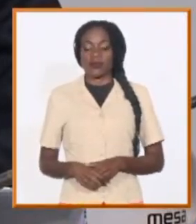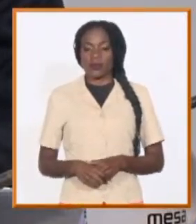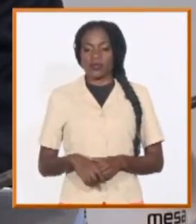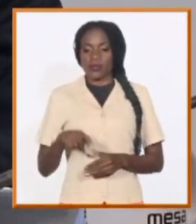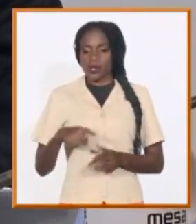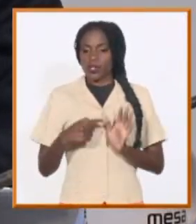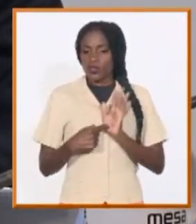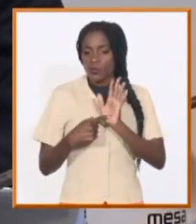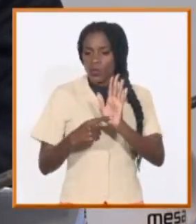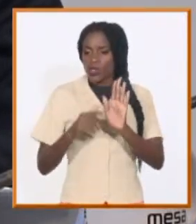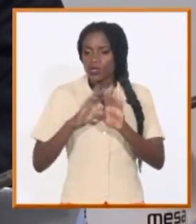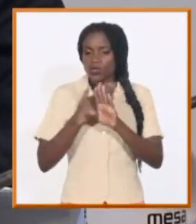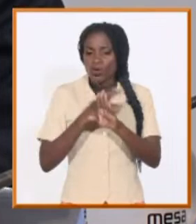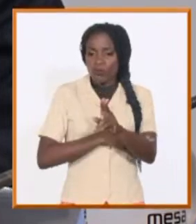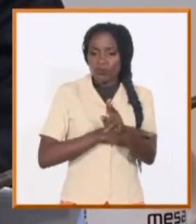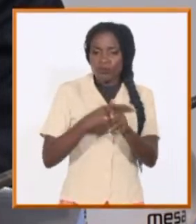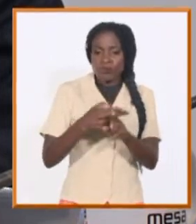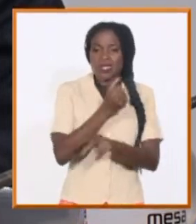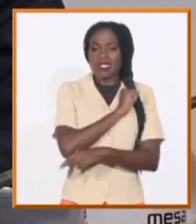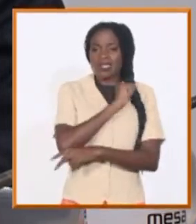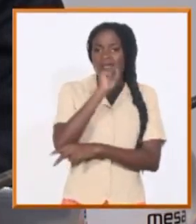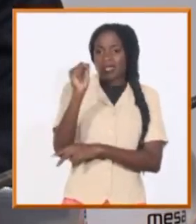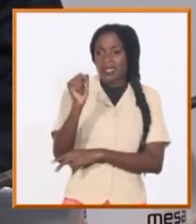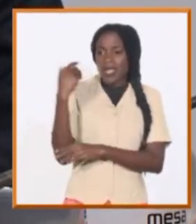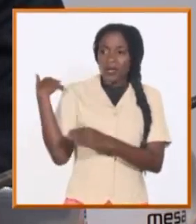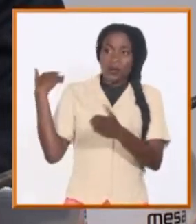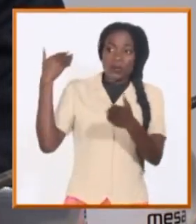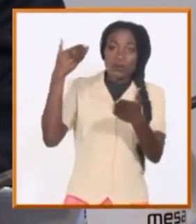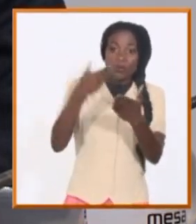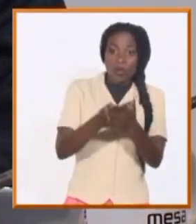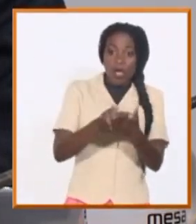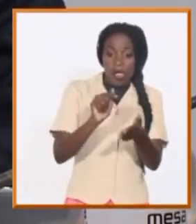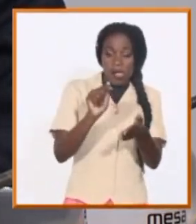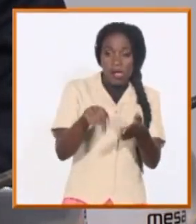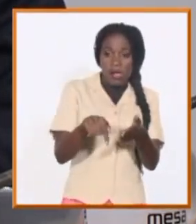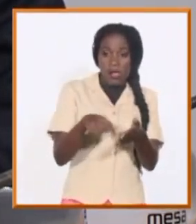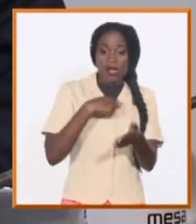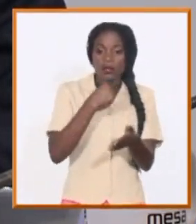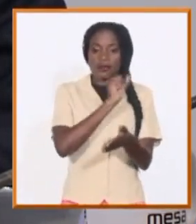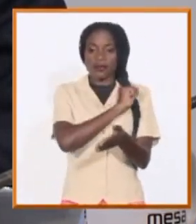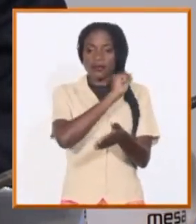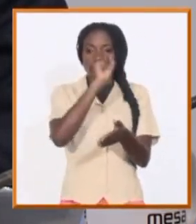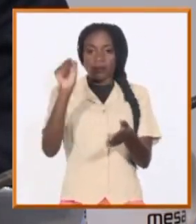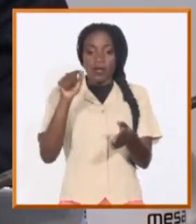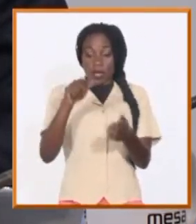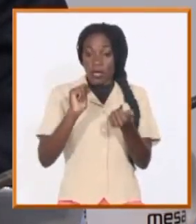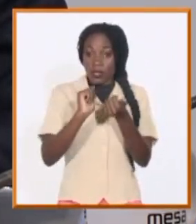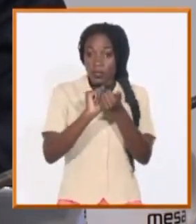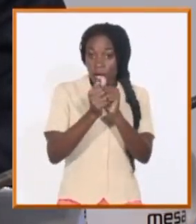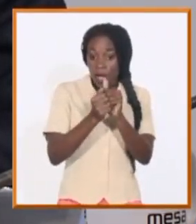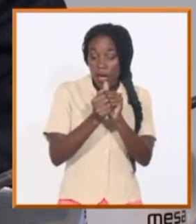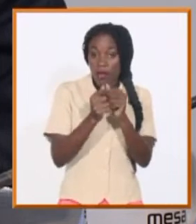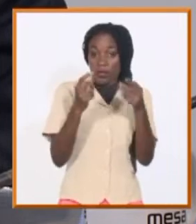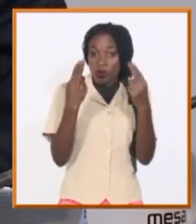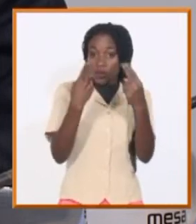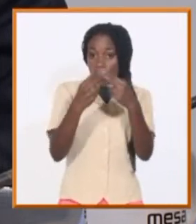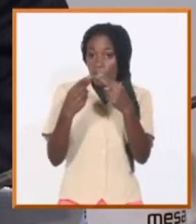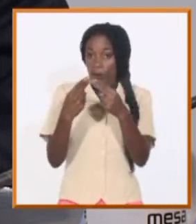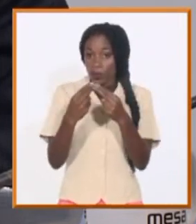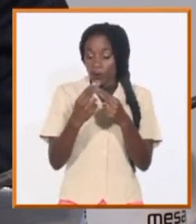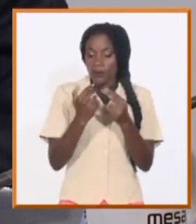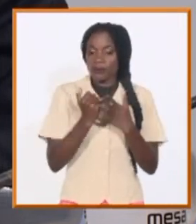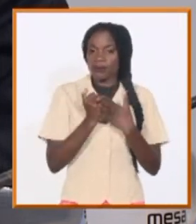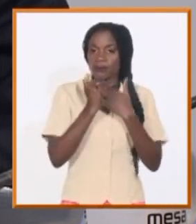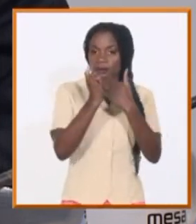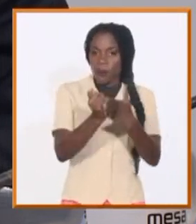su tradición triunfadora, su tradición exitosa en estos juegos y